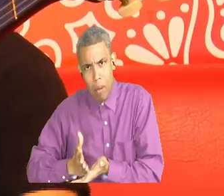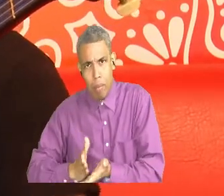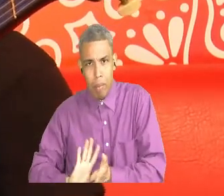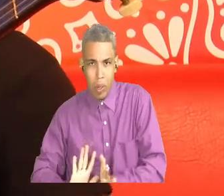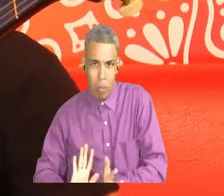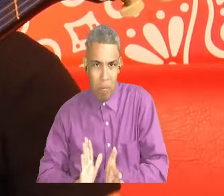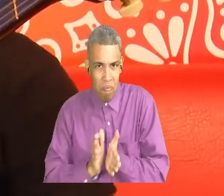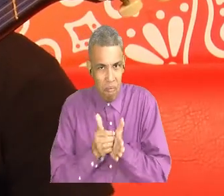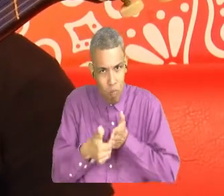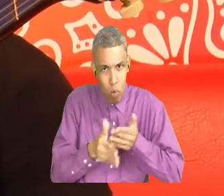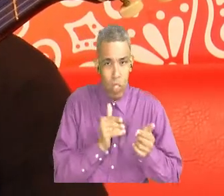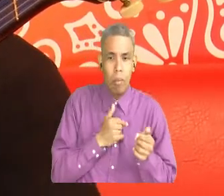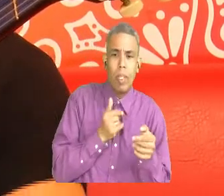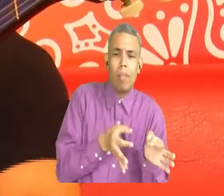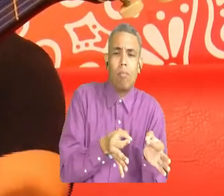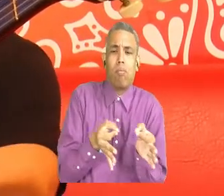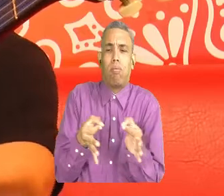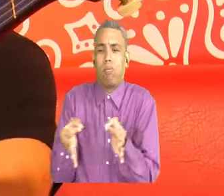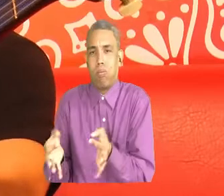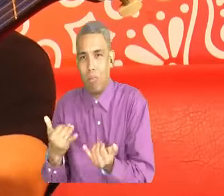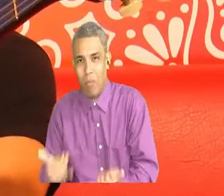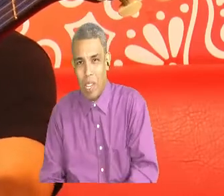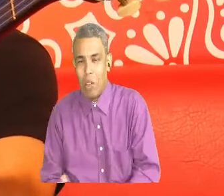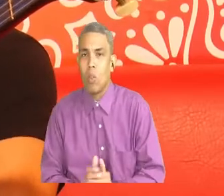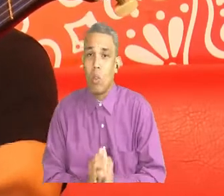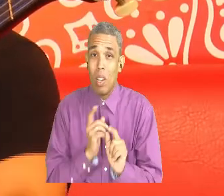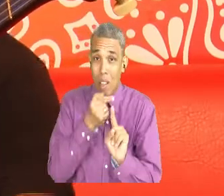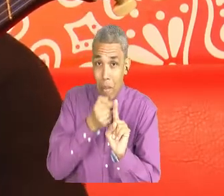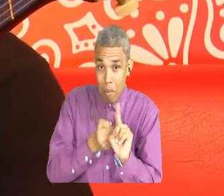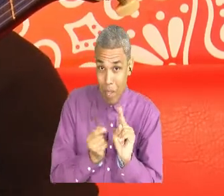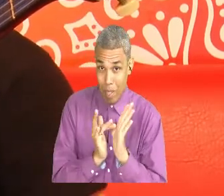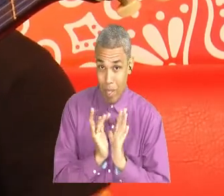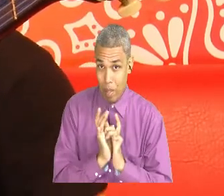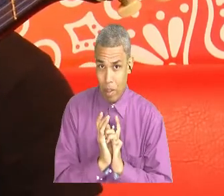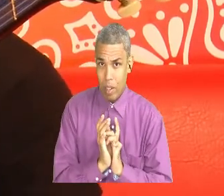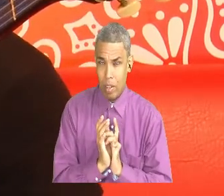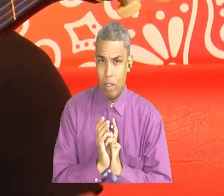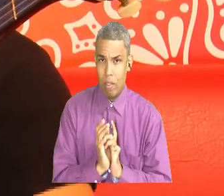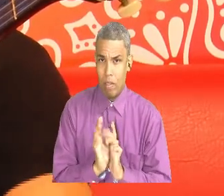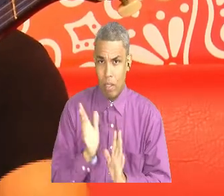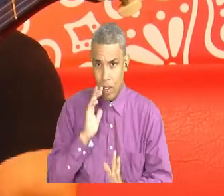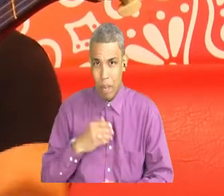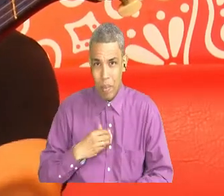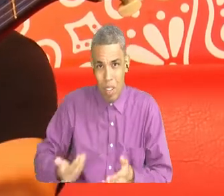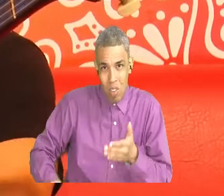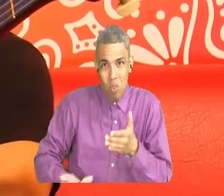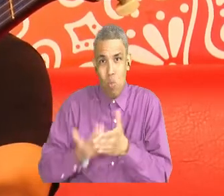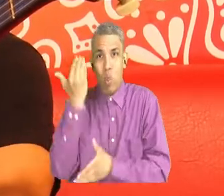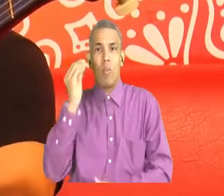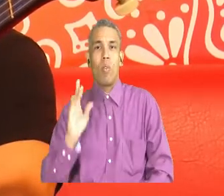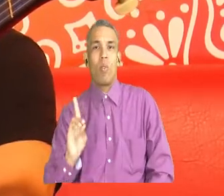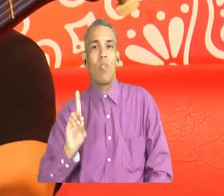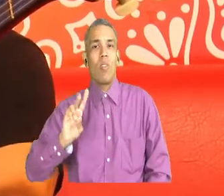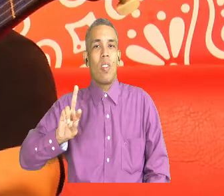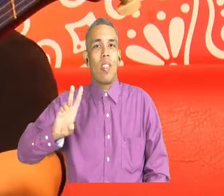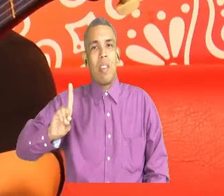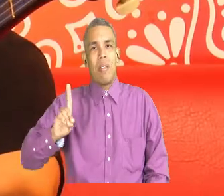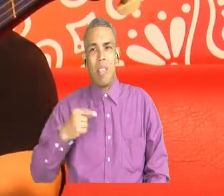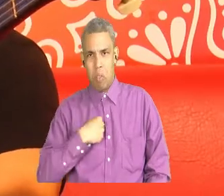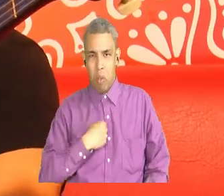estar lanzando un sencillo que se llama La Mejor de Todas, que es de una canción que es composición de un